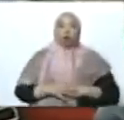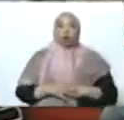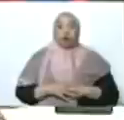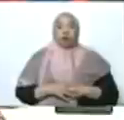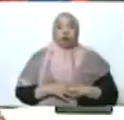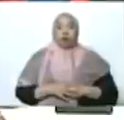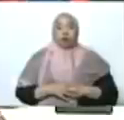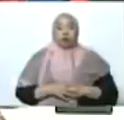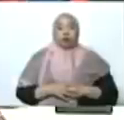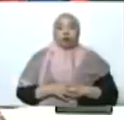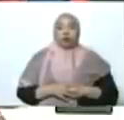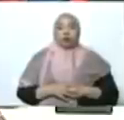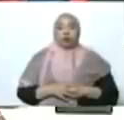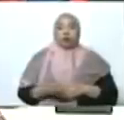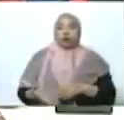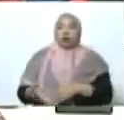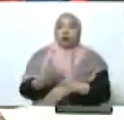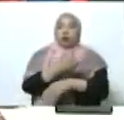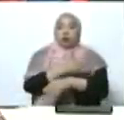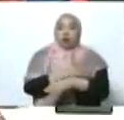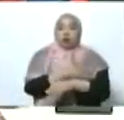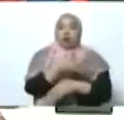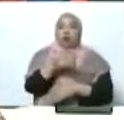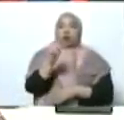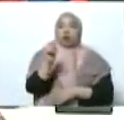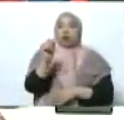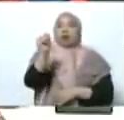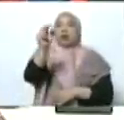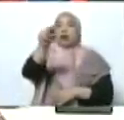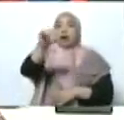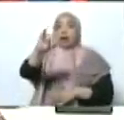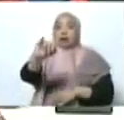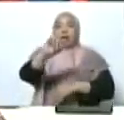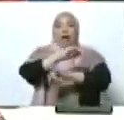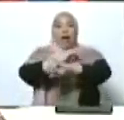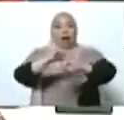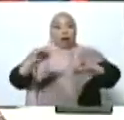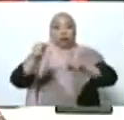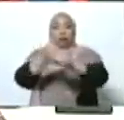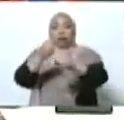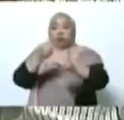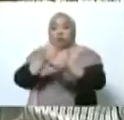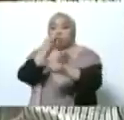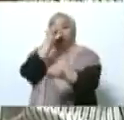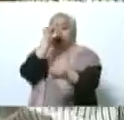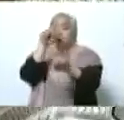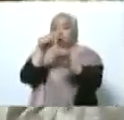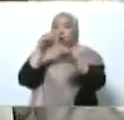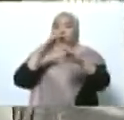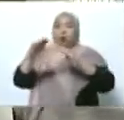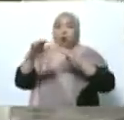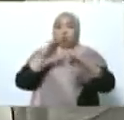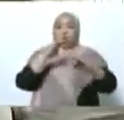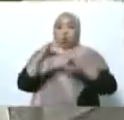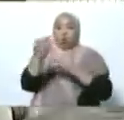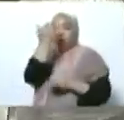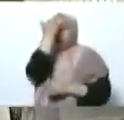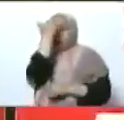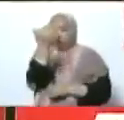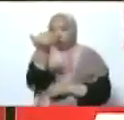En comunicación estuvo antes Tania Díaz, que cumplió una extraordinaria labor y que está al frente pues